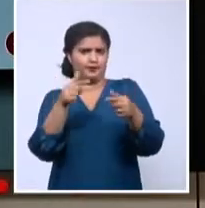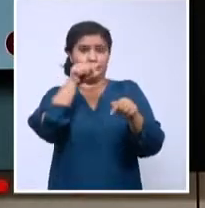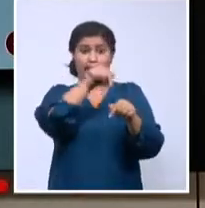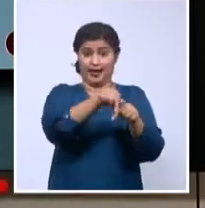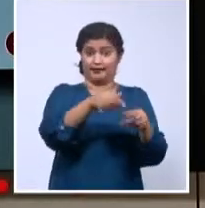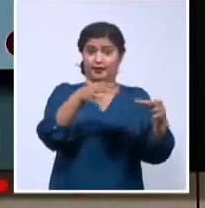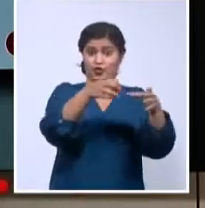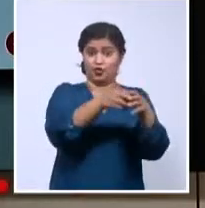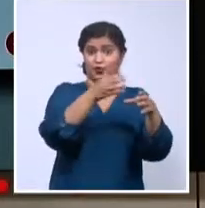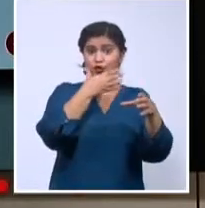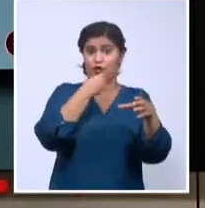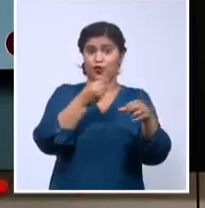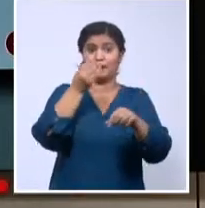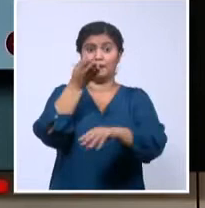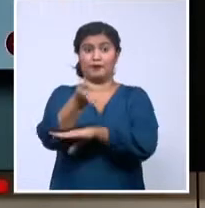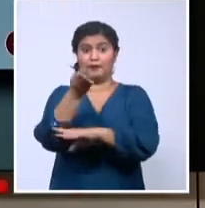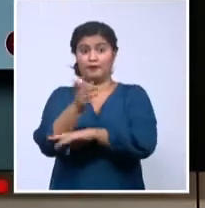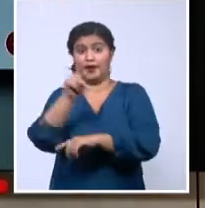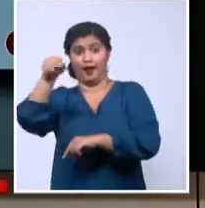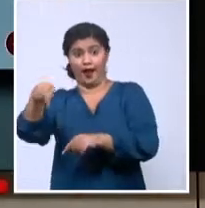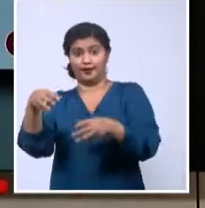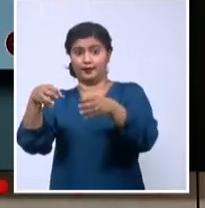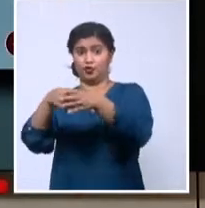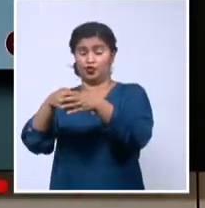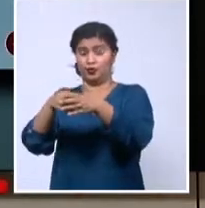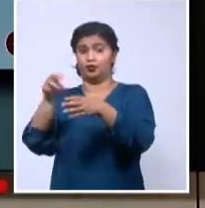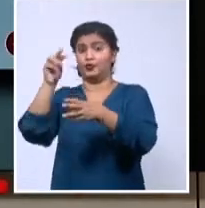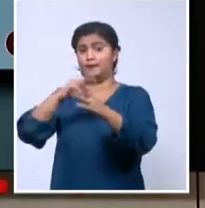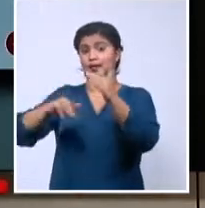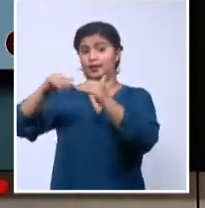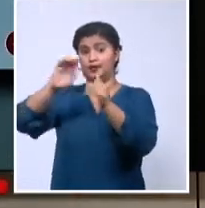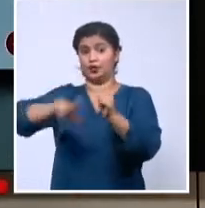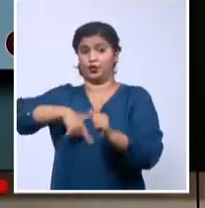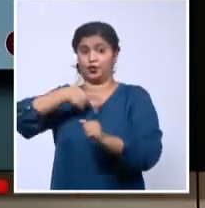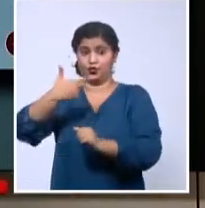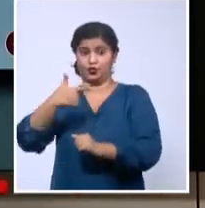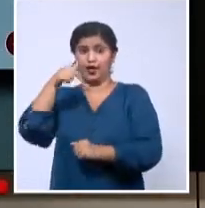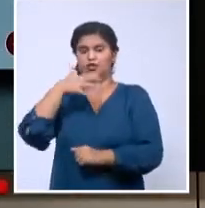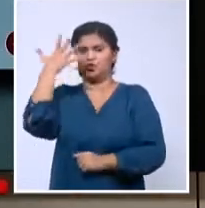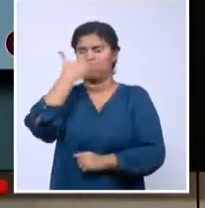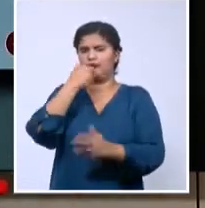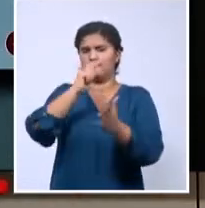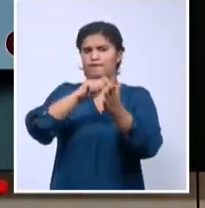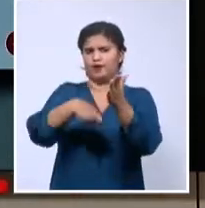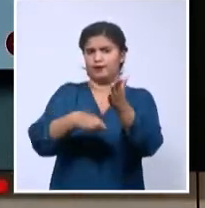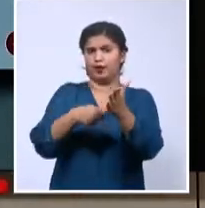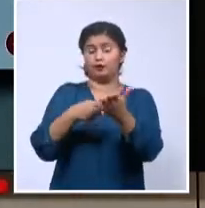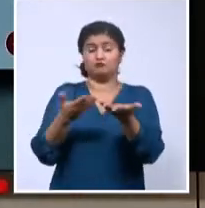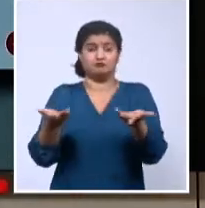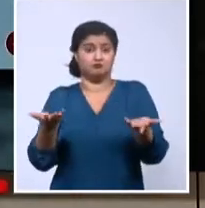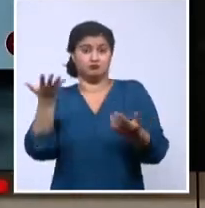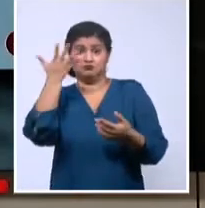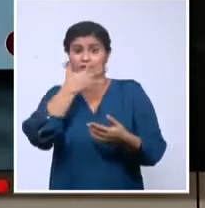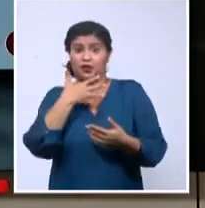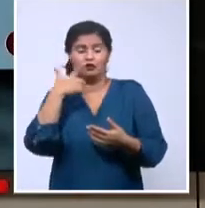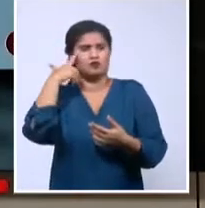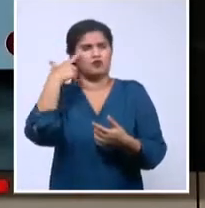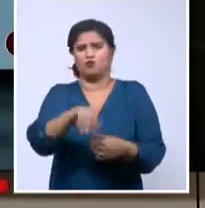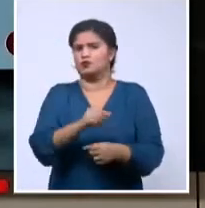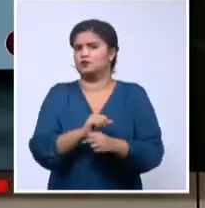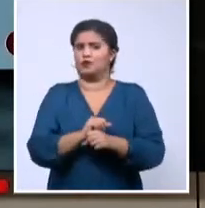puntos, es un correo que no firma ninguno en particular. Es a nombre de un equipo, de un grupo. Los nombres que